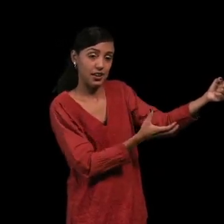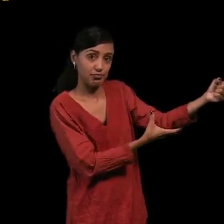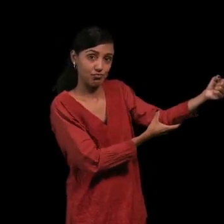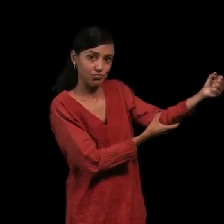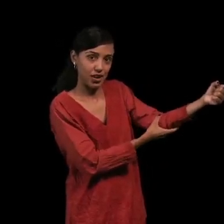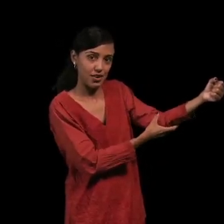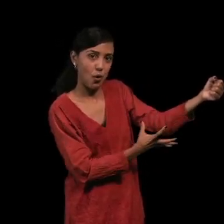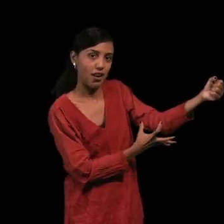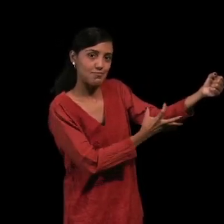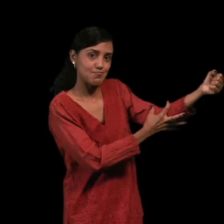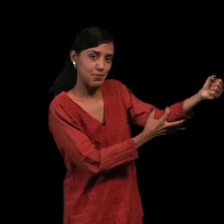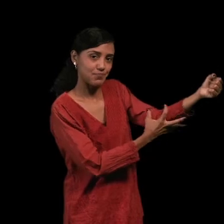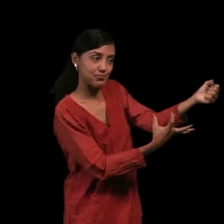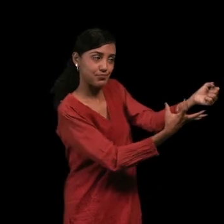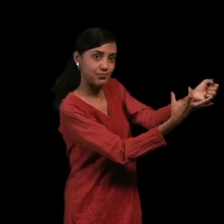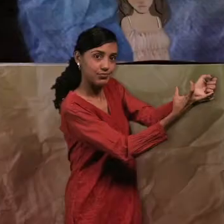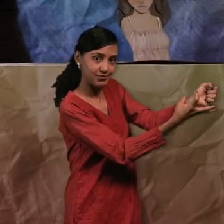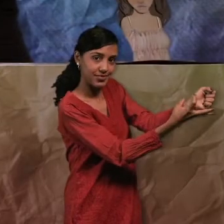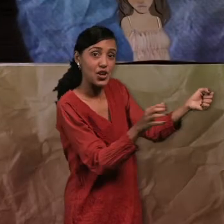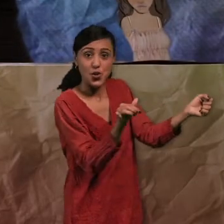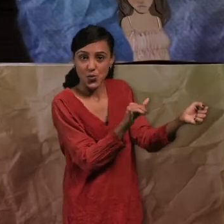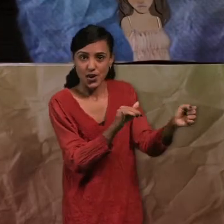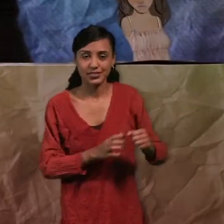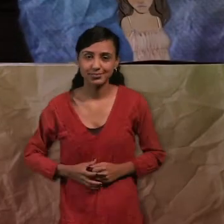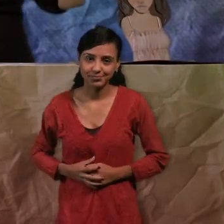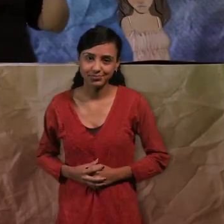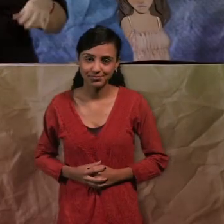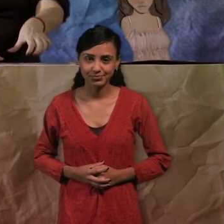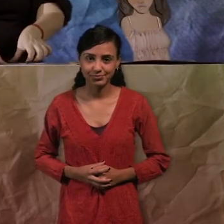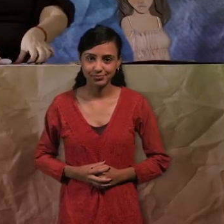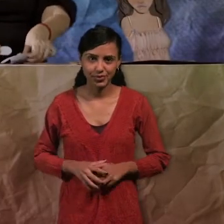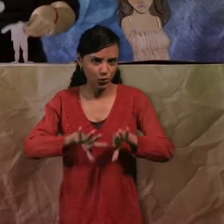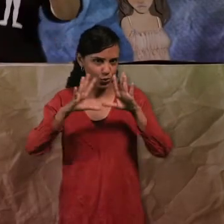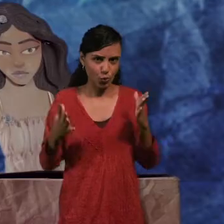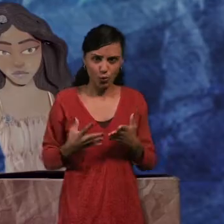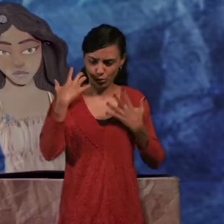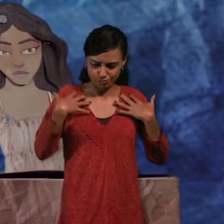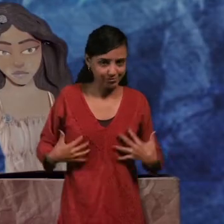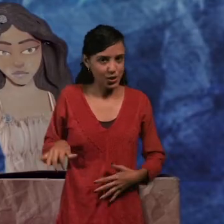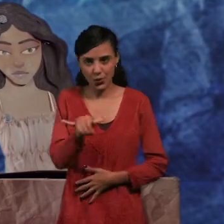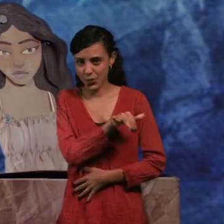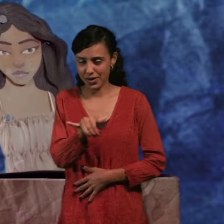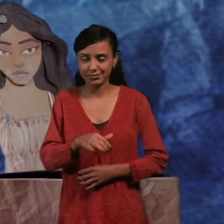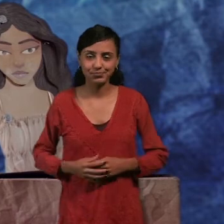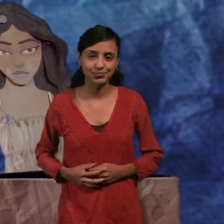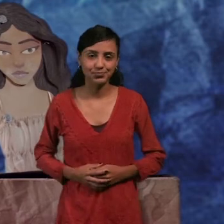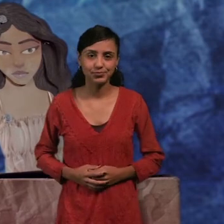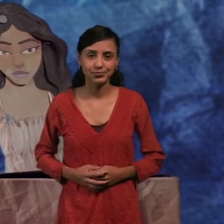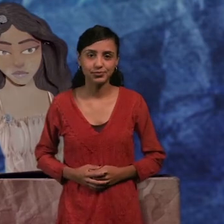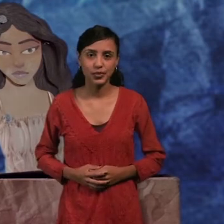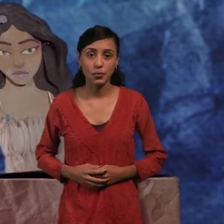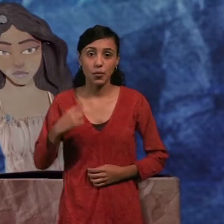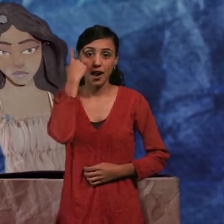unión de los dos miembros que conforman el brazo. Y así con todo. Cuando voy a poner la